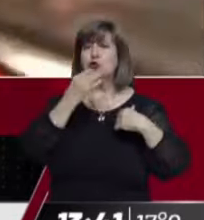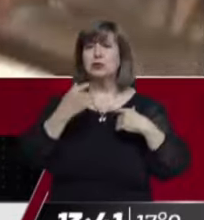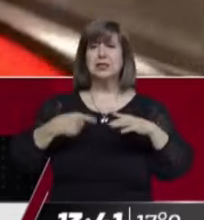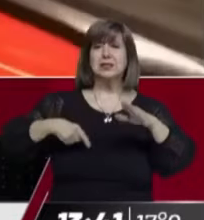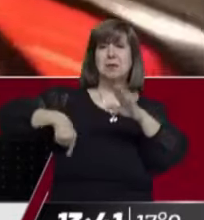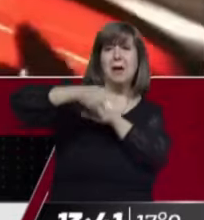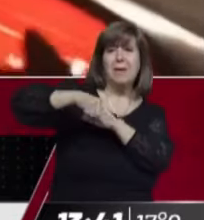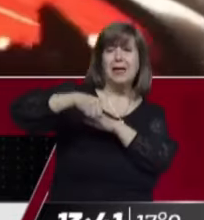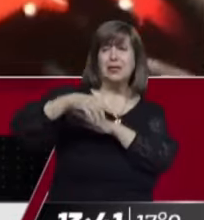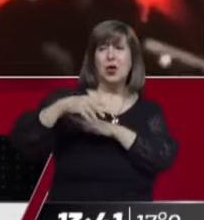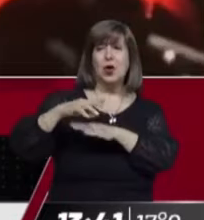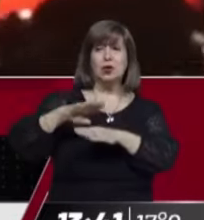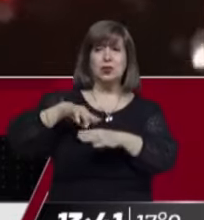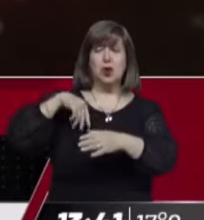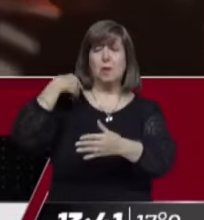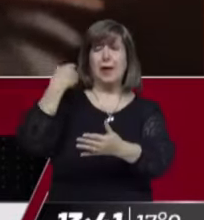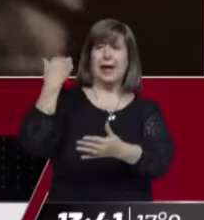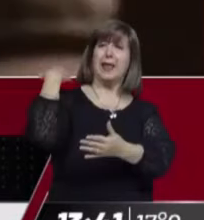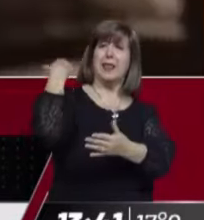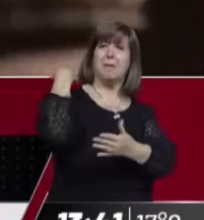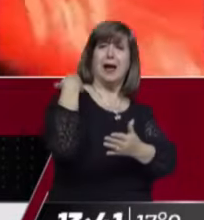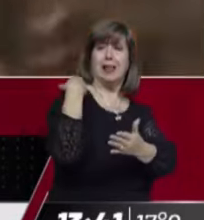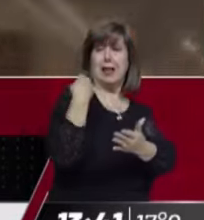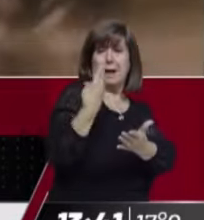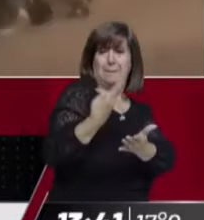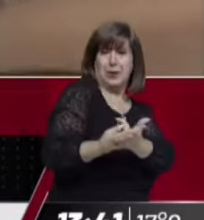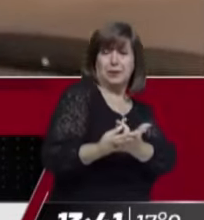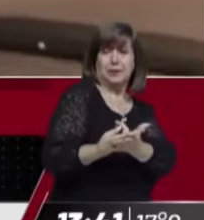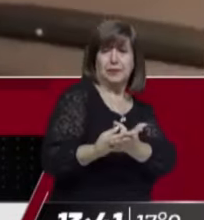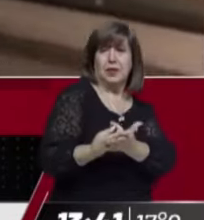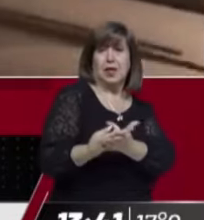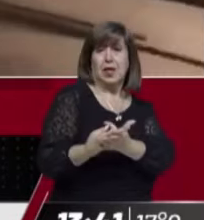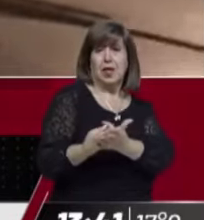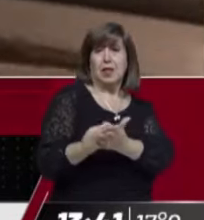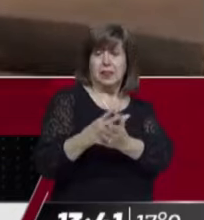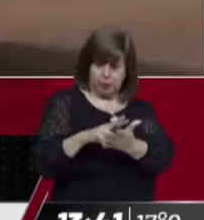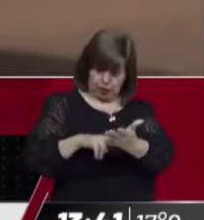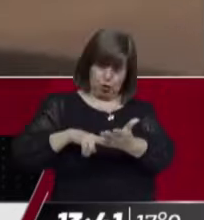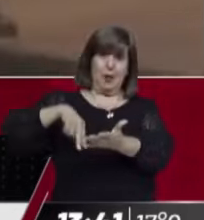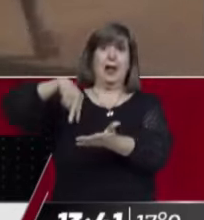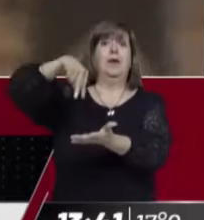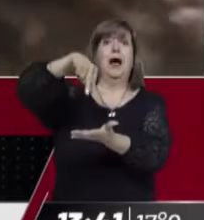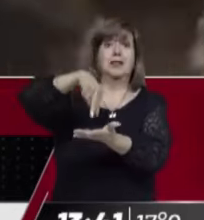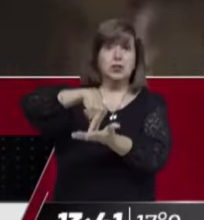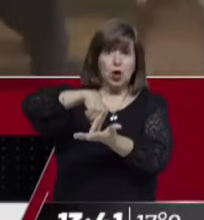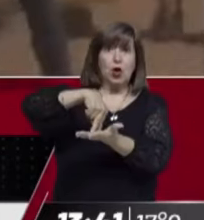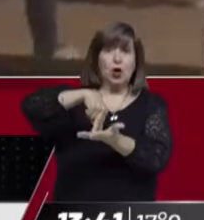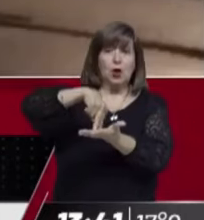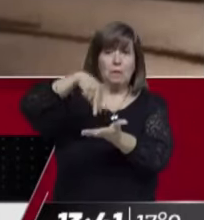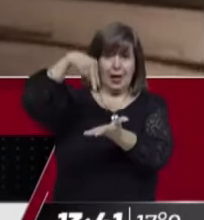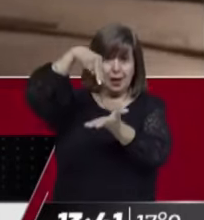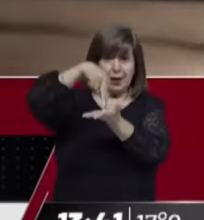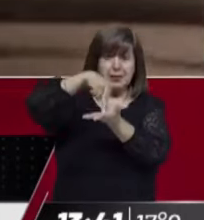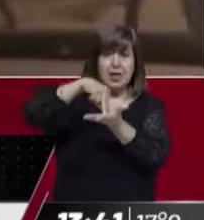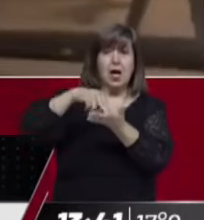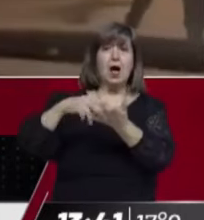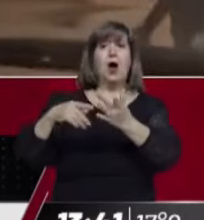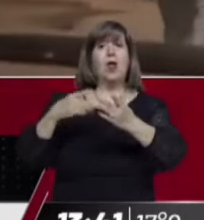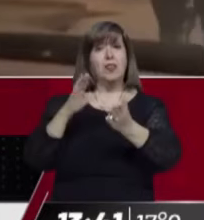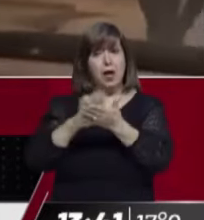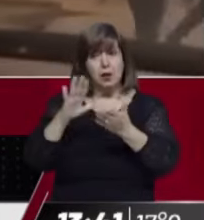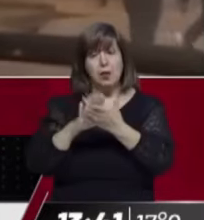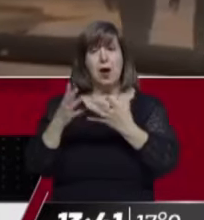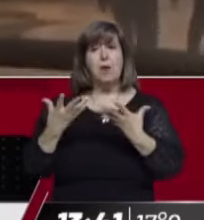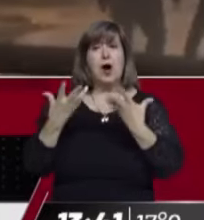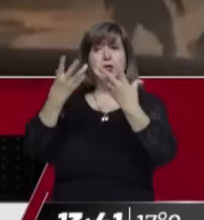me pateó que me caía al piso de espalda de esa caída yo me levanto y volví a correr a a mi